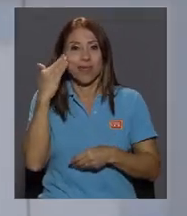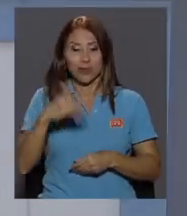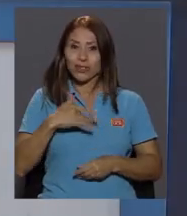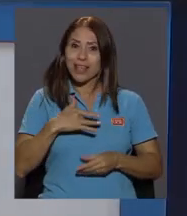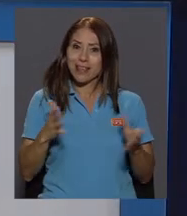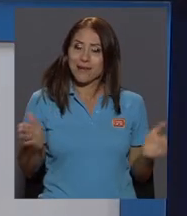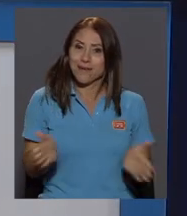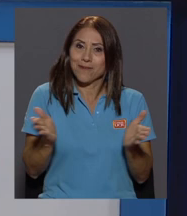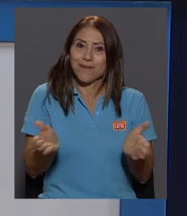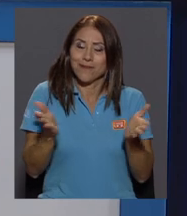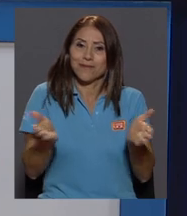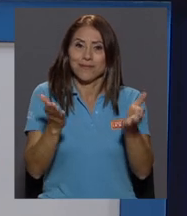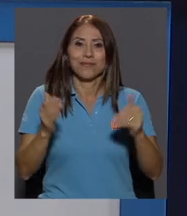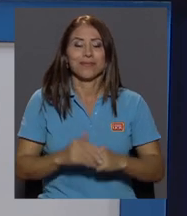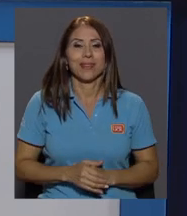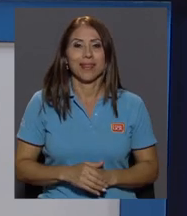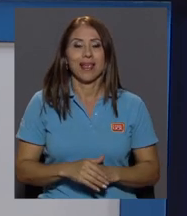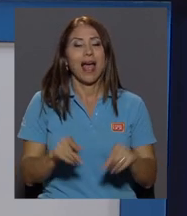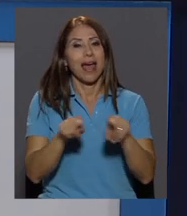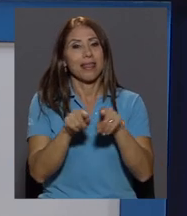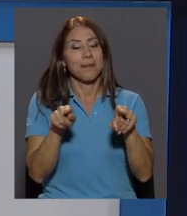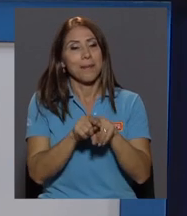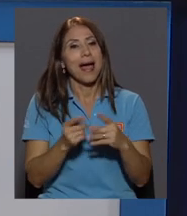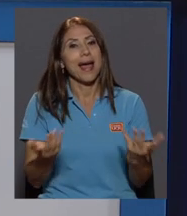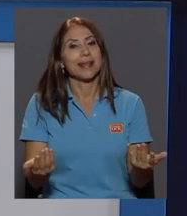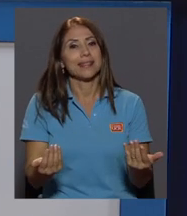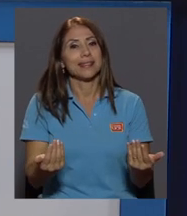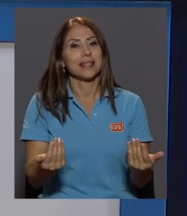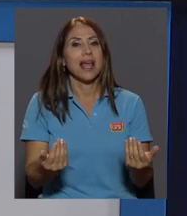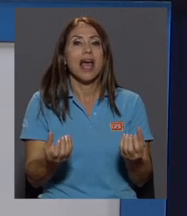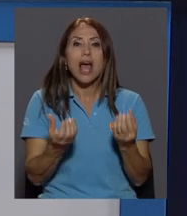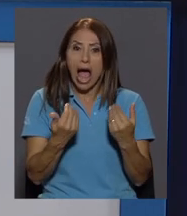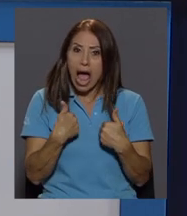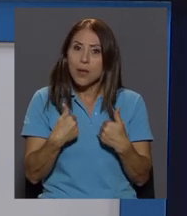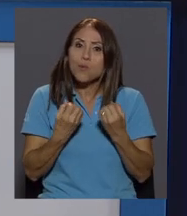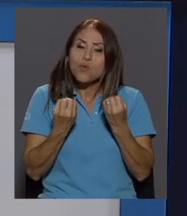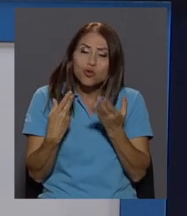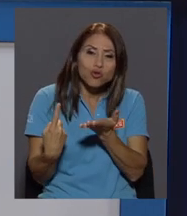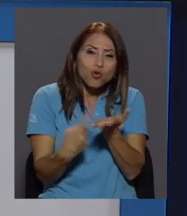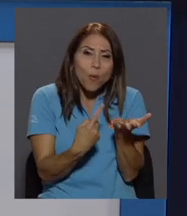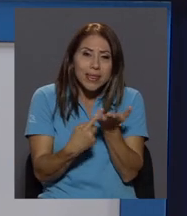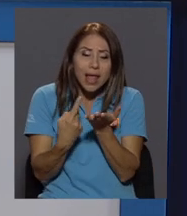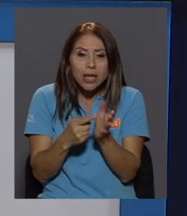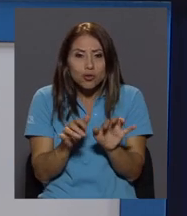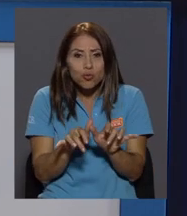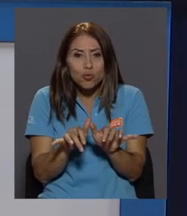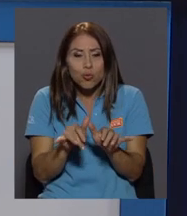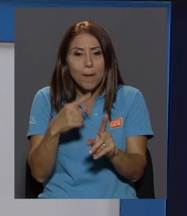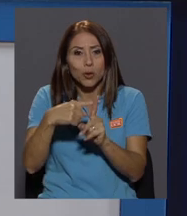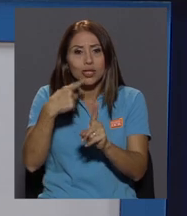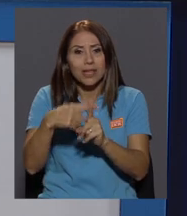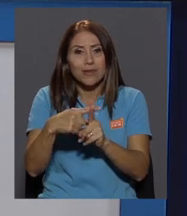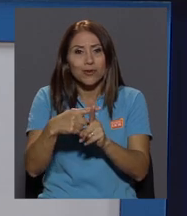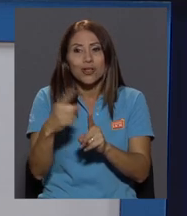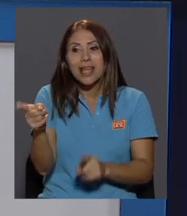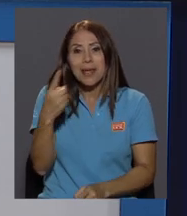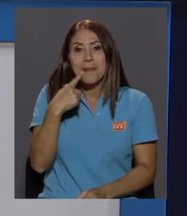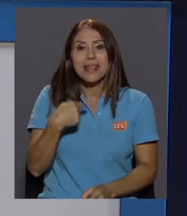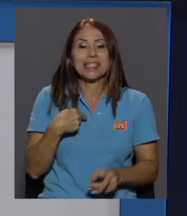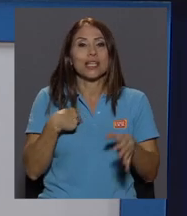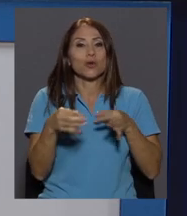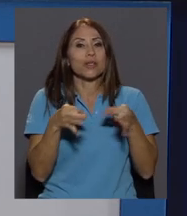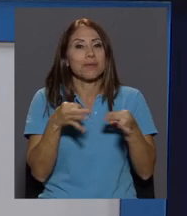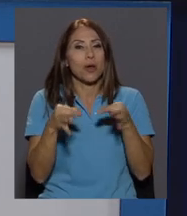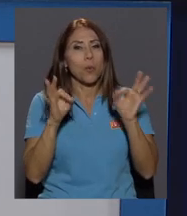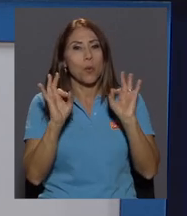entonces por ahí vas aparte además que bueno he tenido muchos comentarios positivos también que me dicen que explicó muy bien